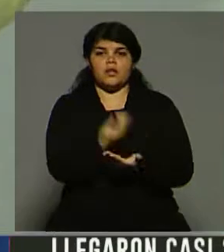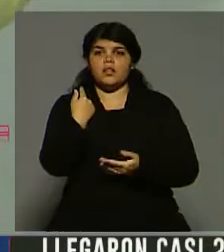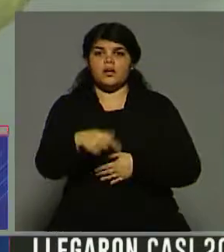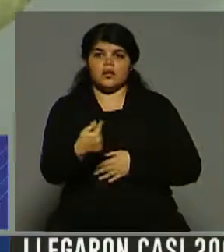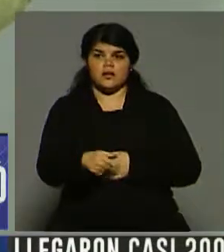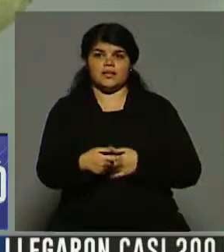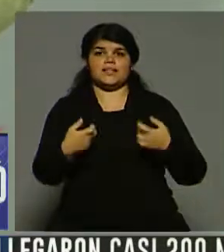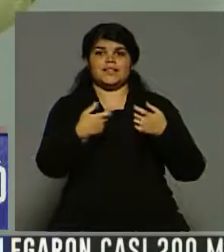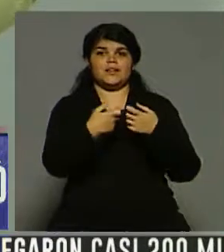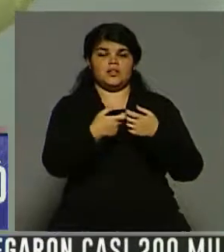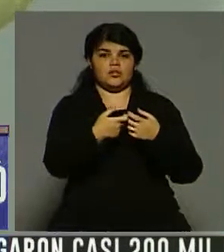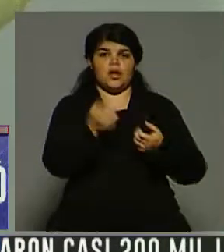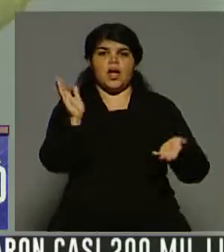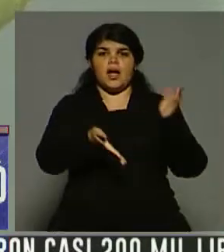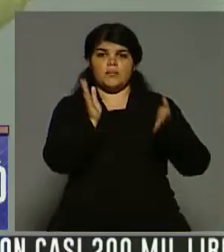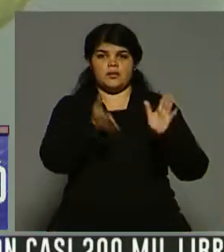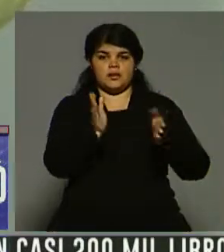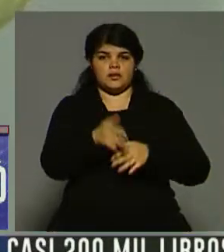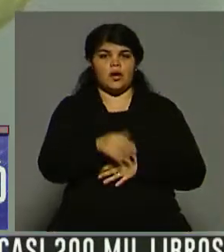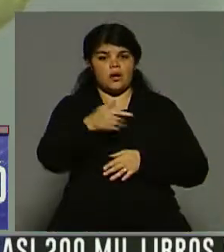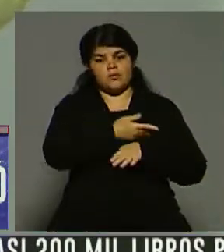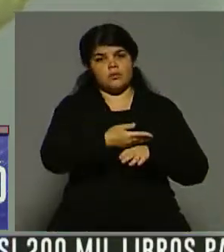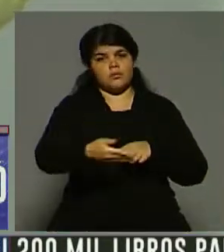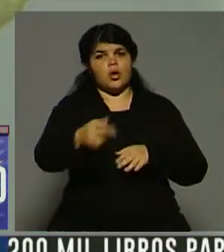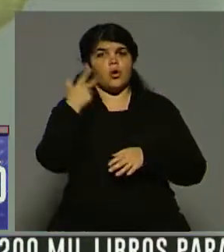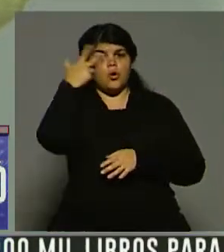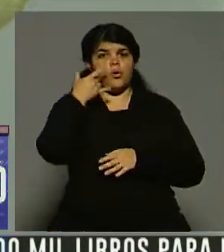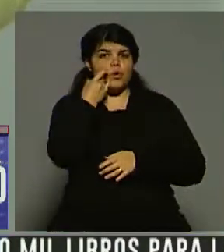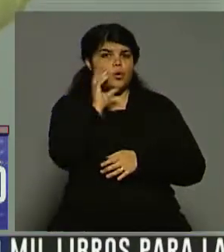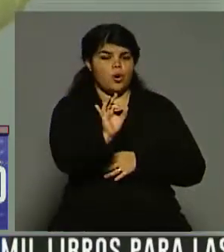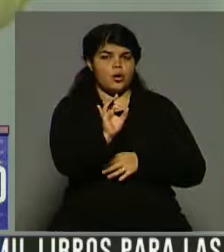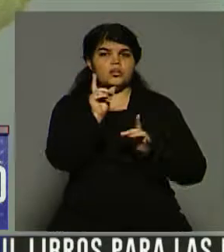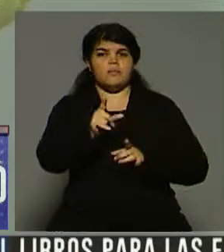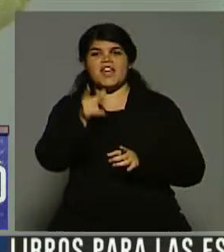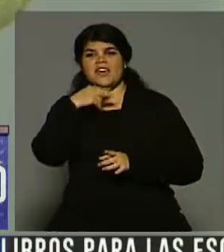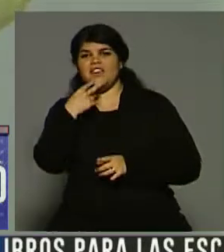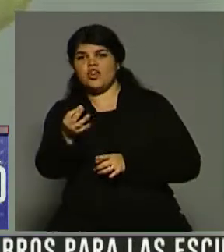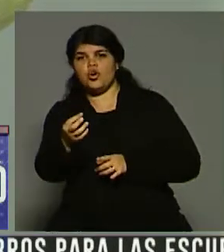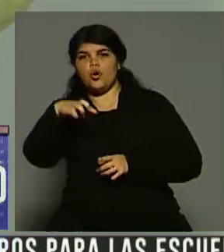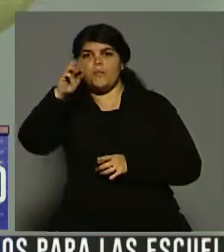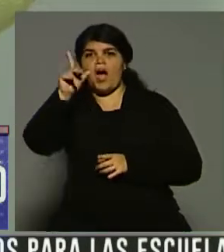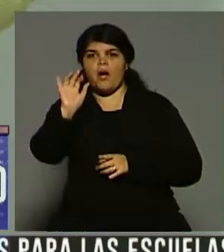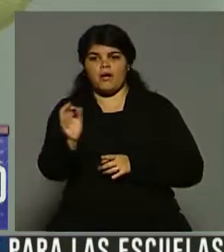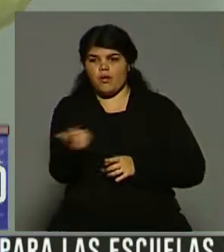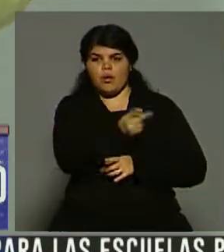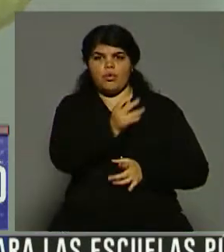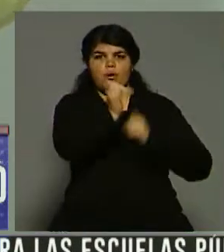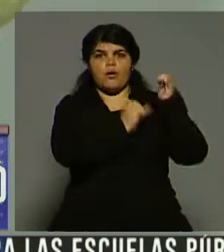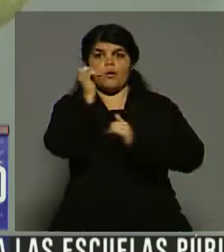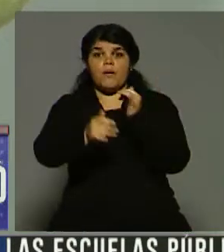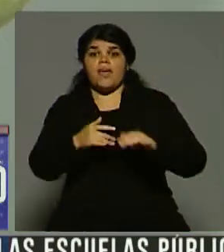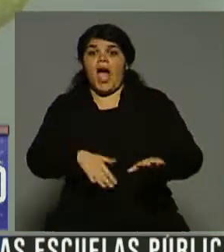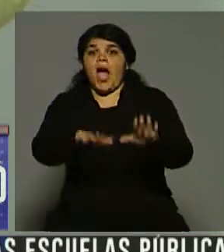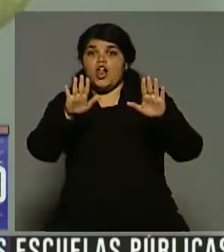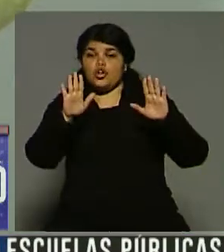el sindicato de camioneros. Habíamos visto a lo largo de la semana a Hugo Moyano, a Pablo, su hijo también, pronunciándose en cuanto a la posibilidad